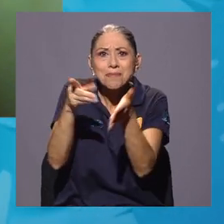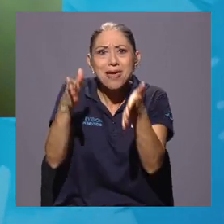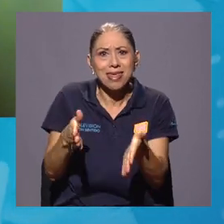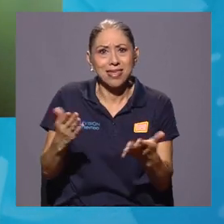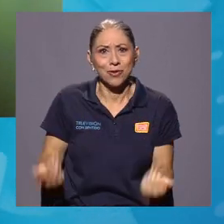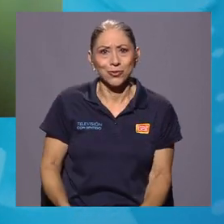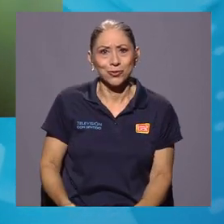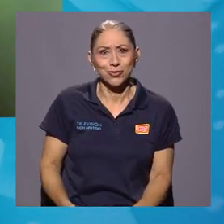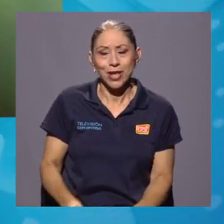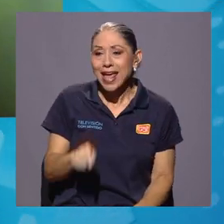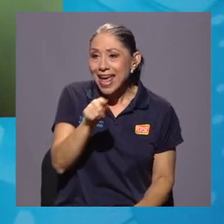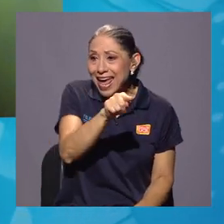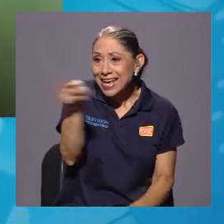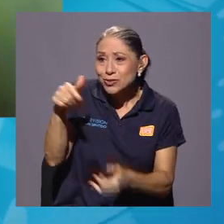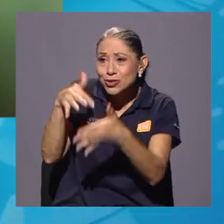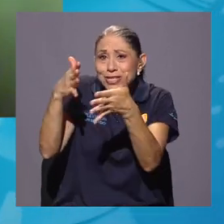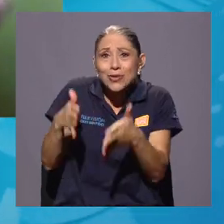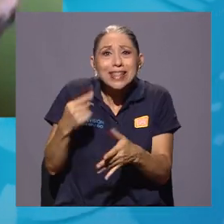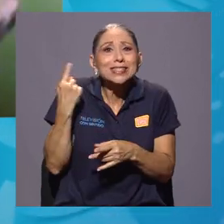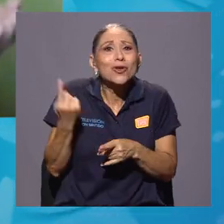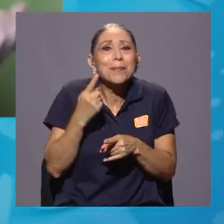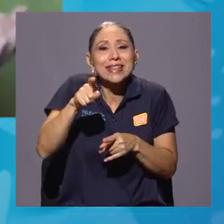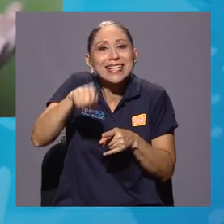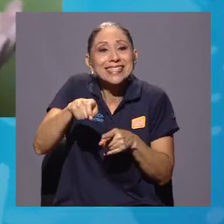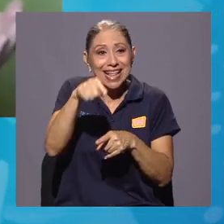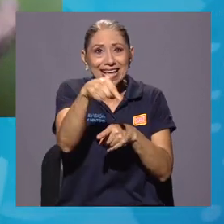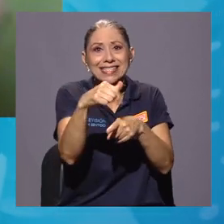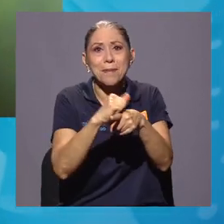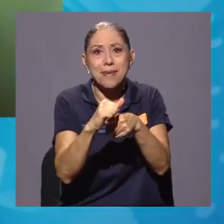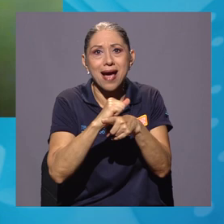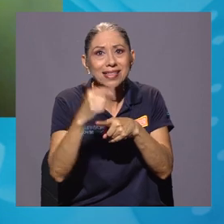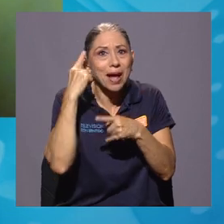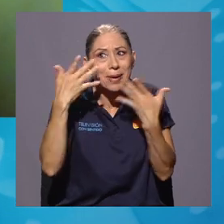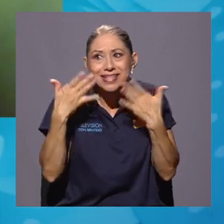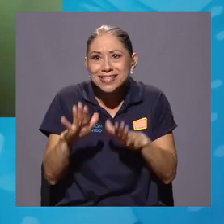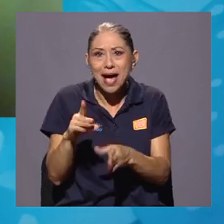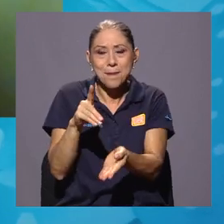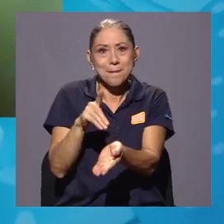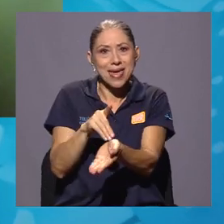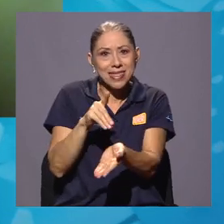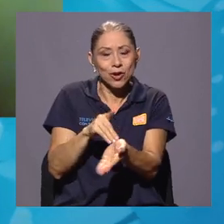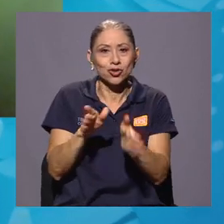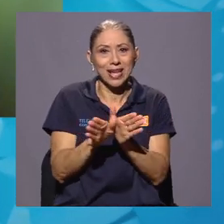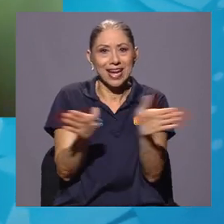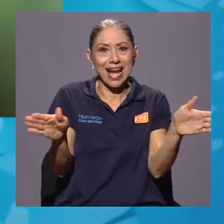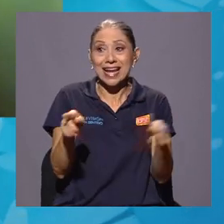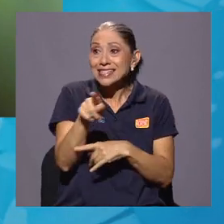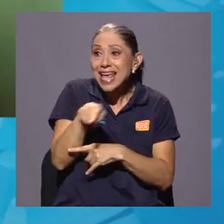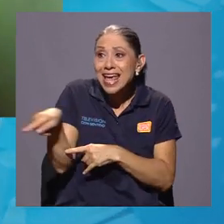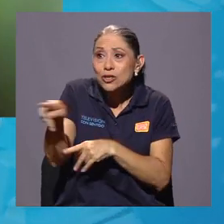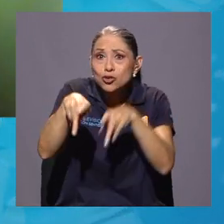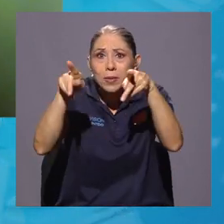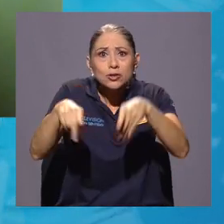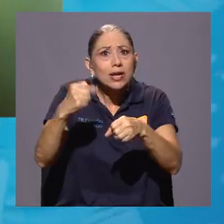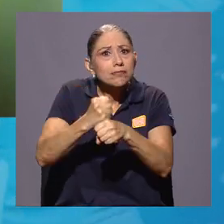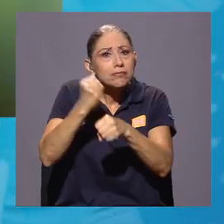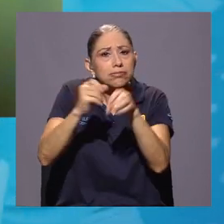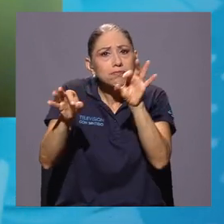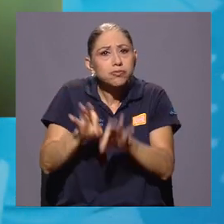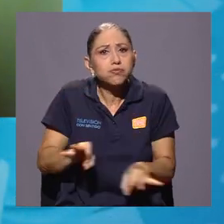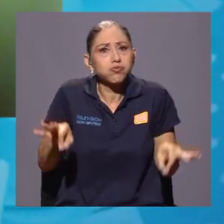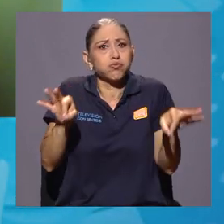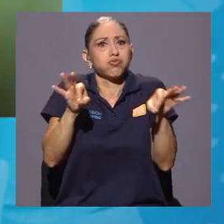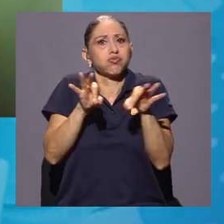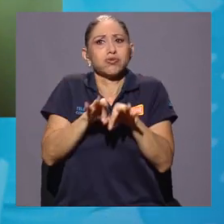están únicamente a esta práctica de ser médicos generales. Estamos hablando de que son personal de primera línea, son